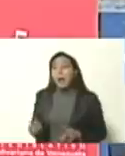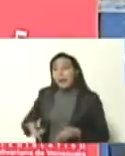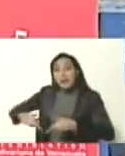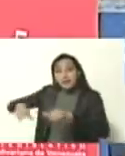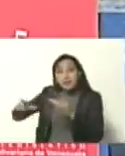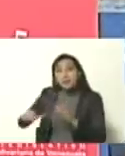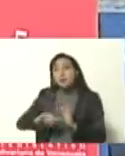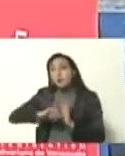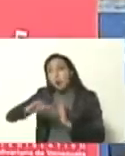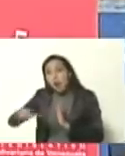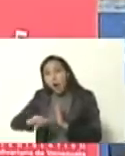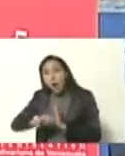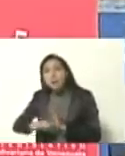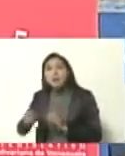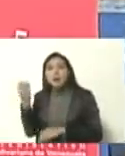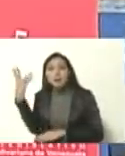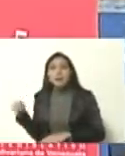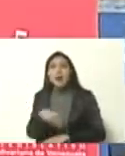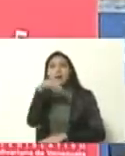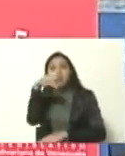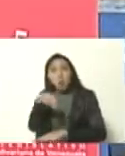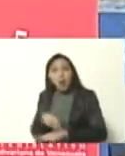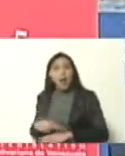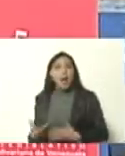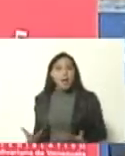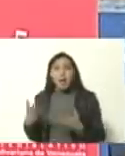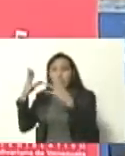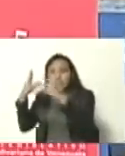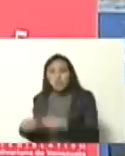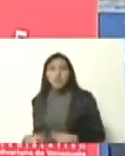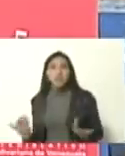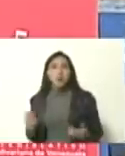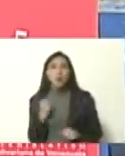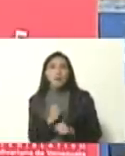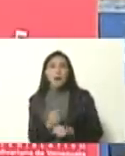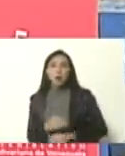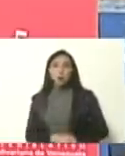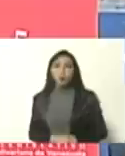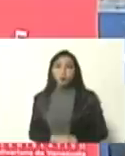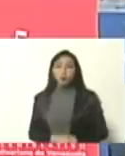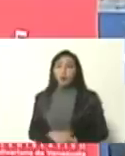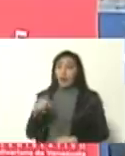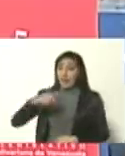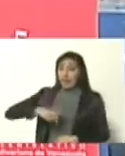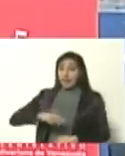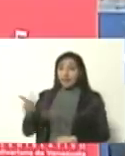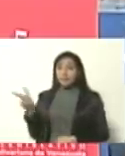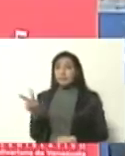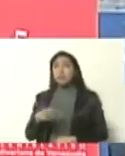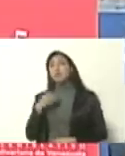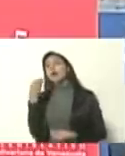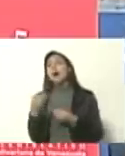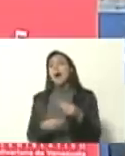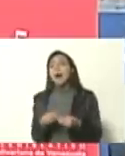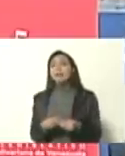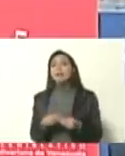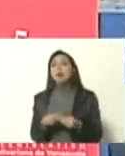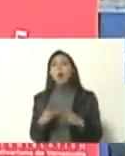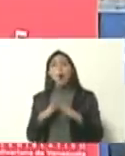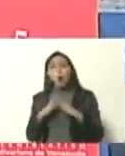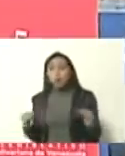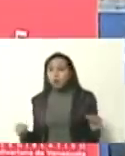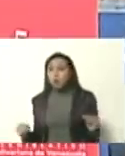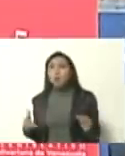de la Asamblea Nacional. Venezuela ha venido generando lo que en el